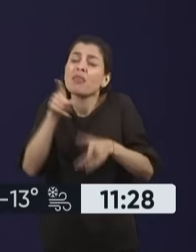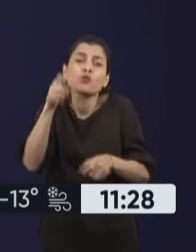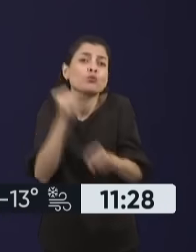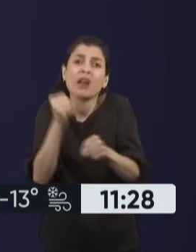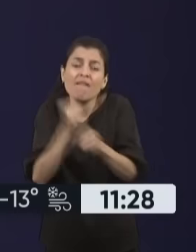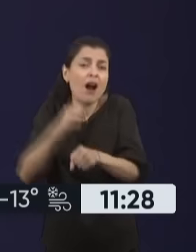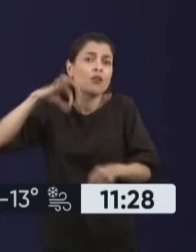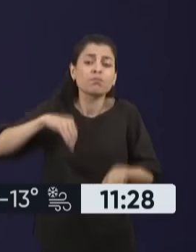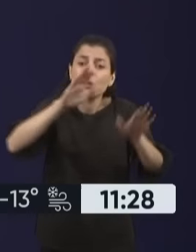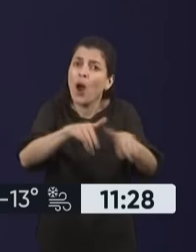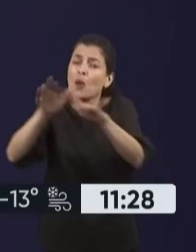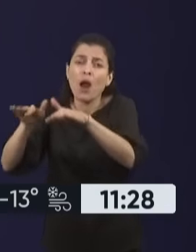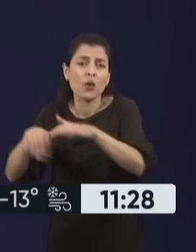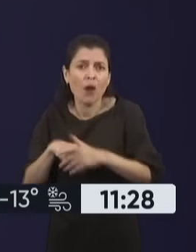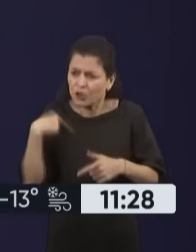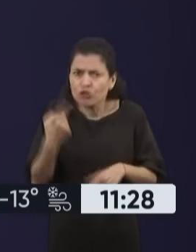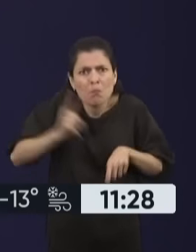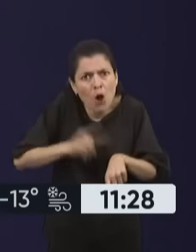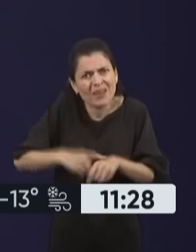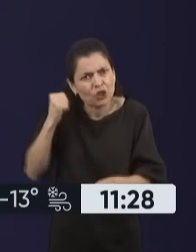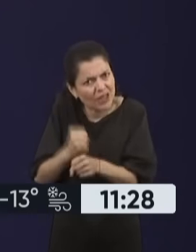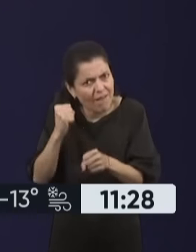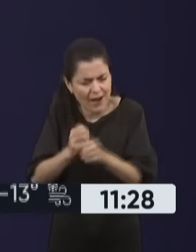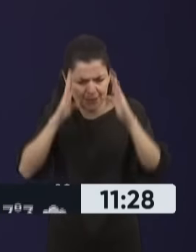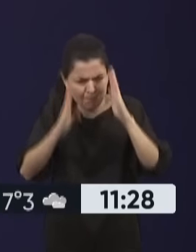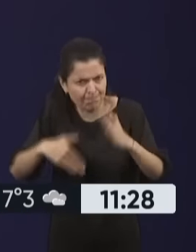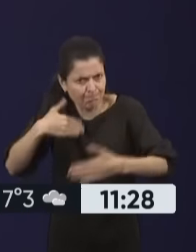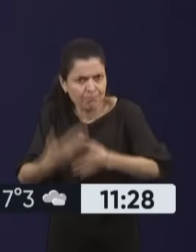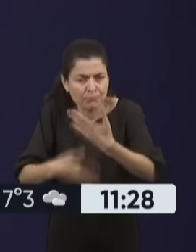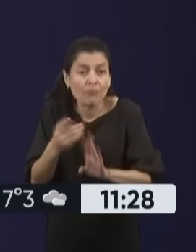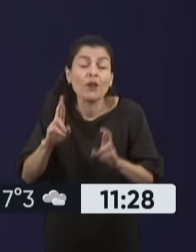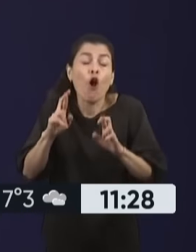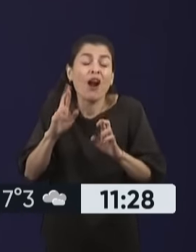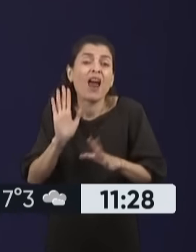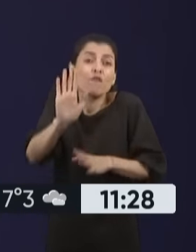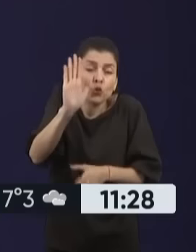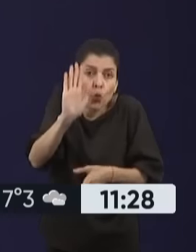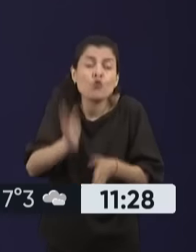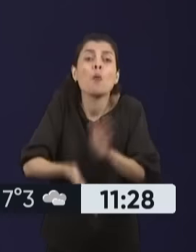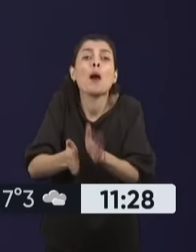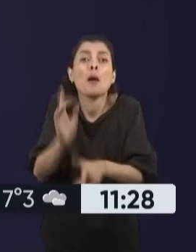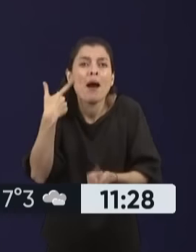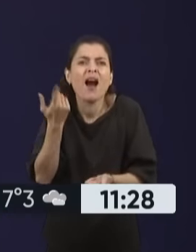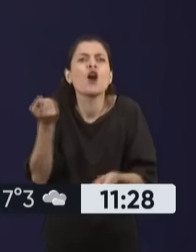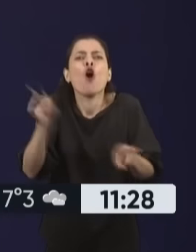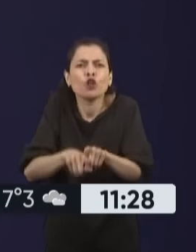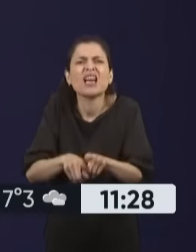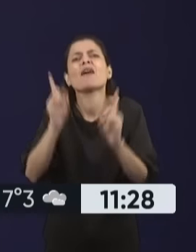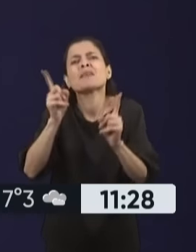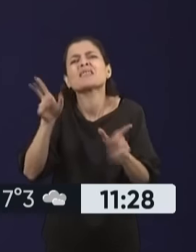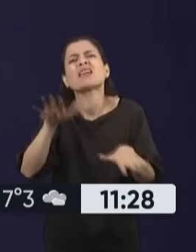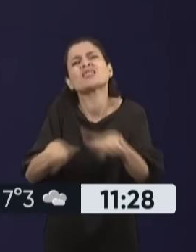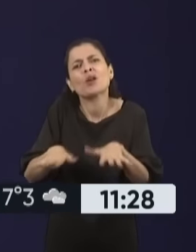está y tiene que ser así y estamos trabajando para eso para que dentro de algunos años en la Argentina no no tengamos que discutir estas cosas a ver si vos